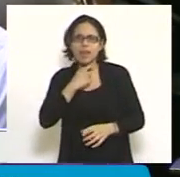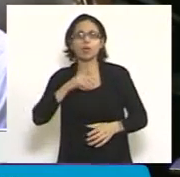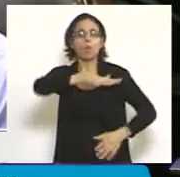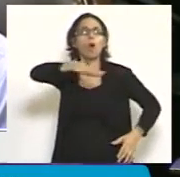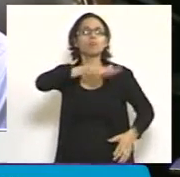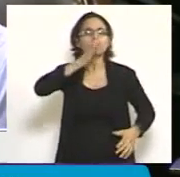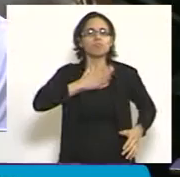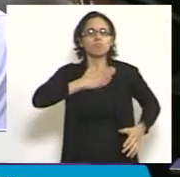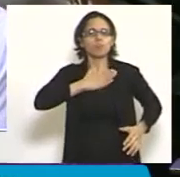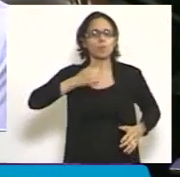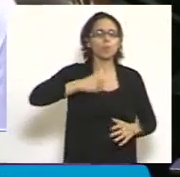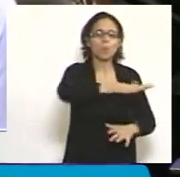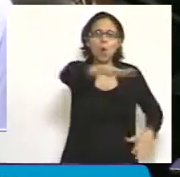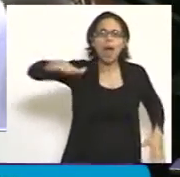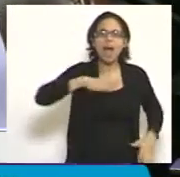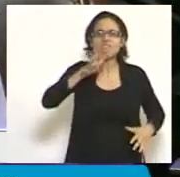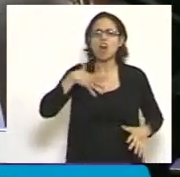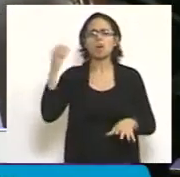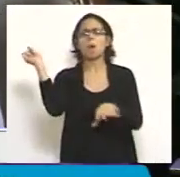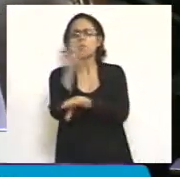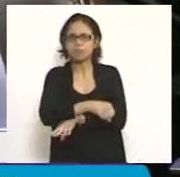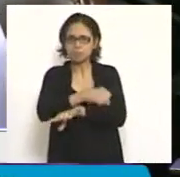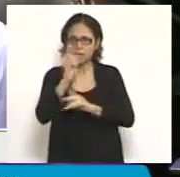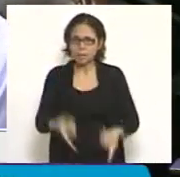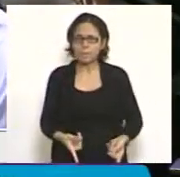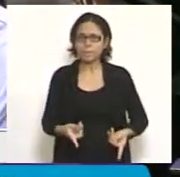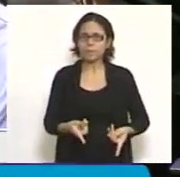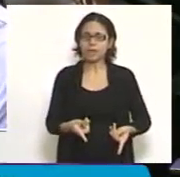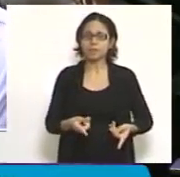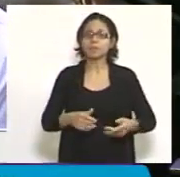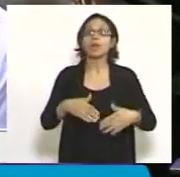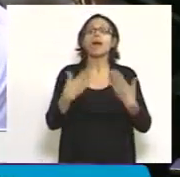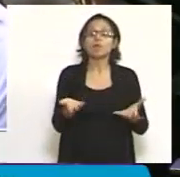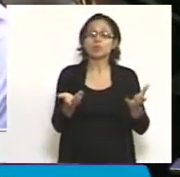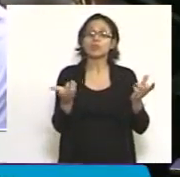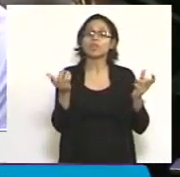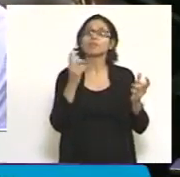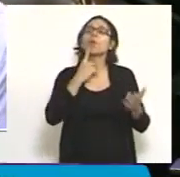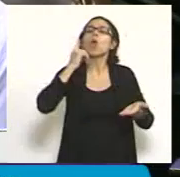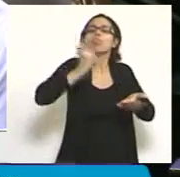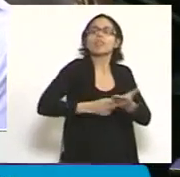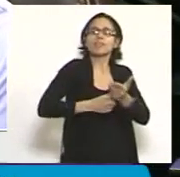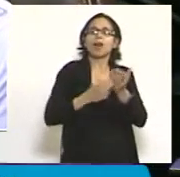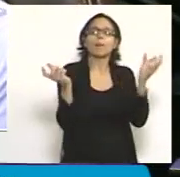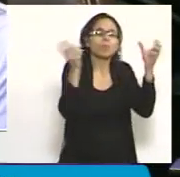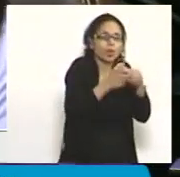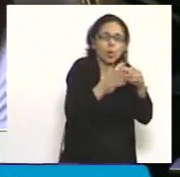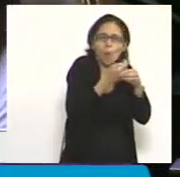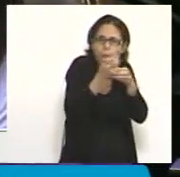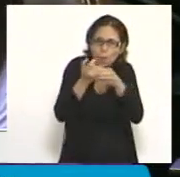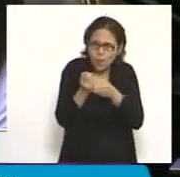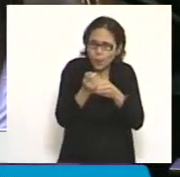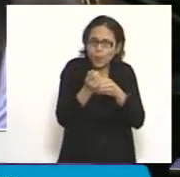soberanía popular. Entonces, los dictámenes de minoría sobre los